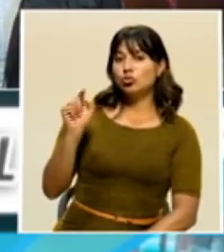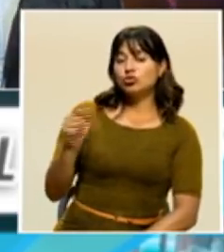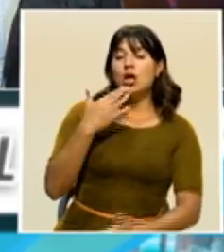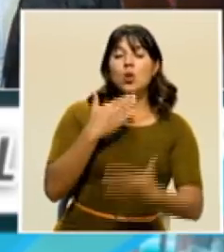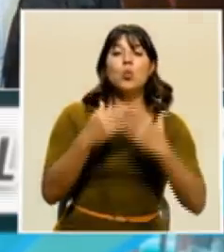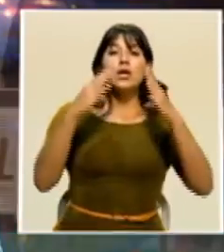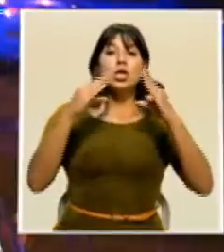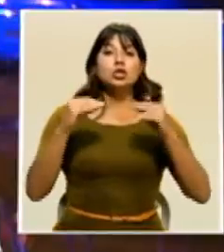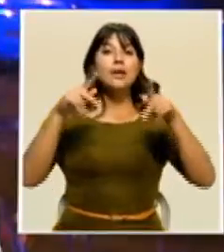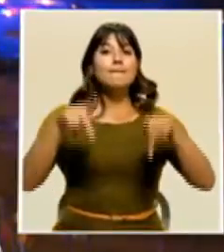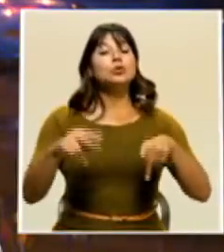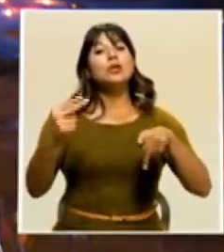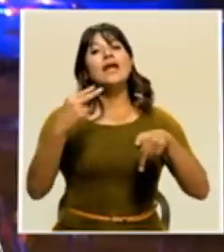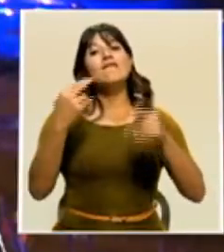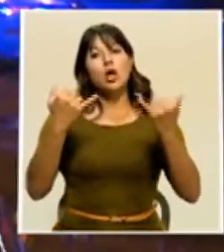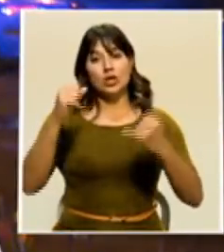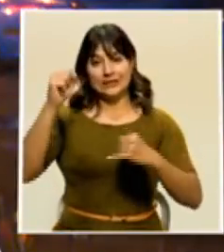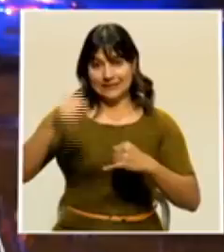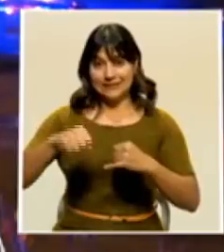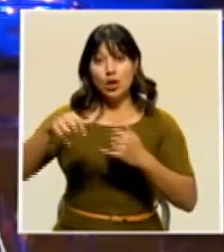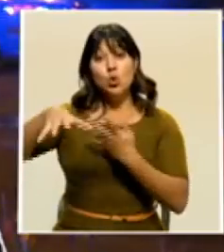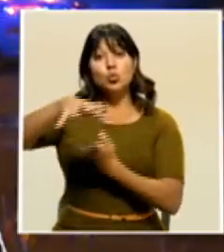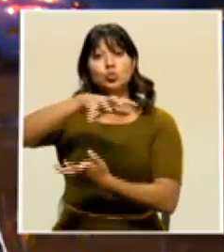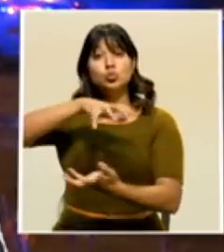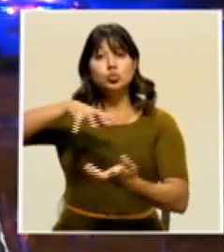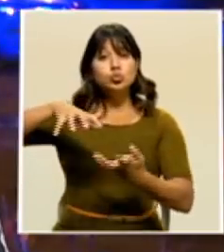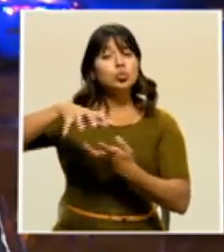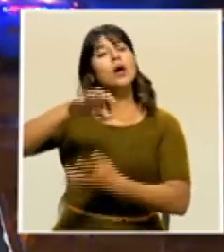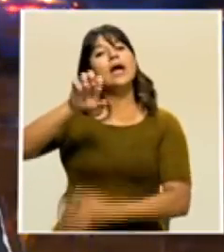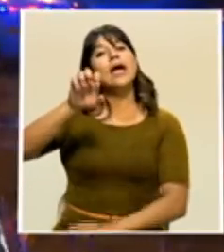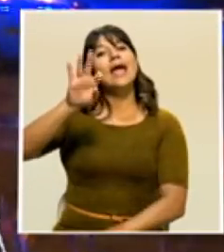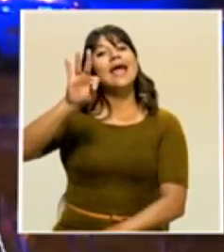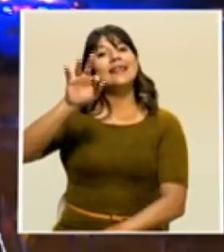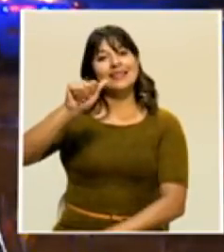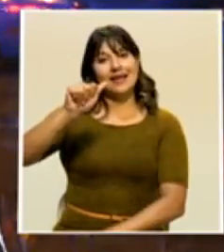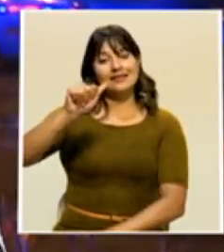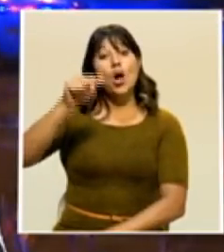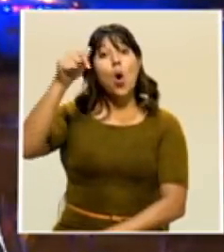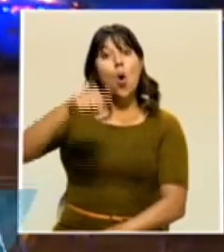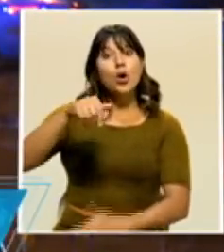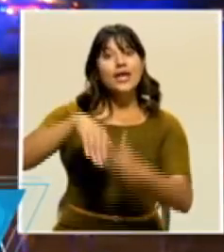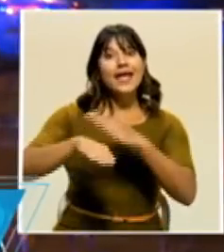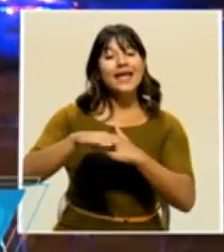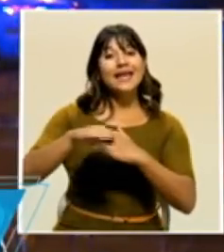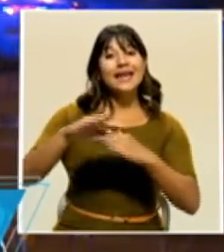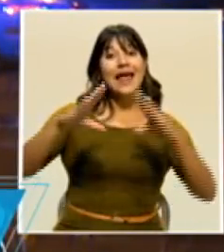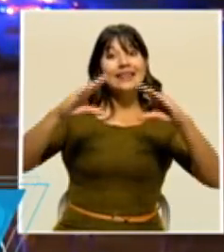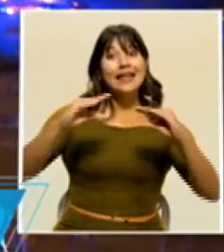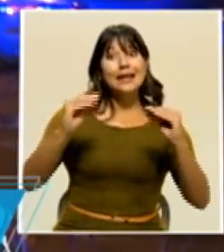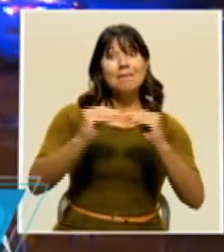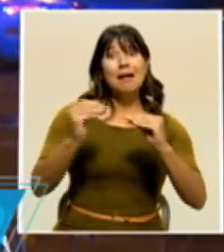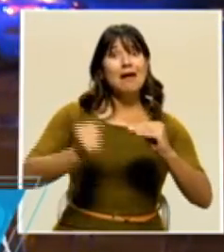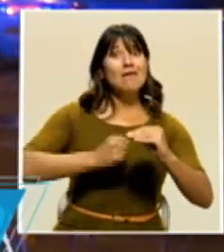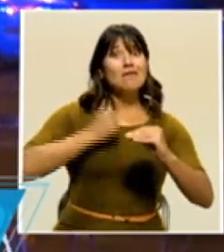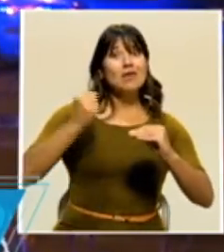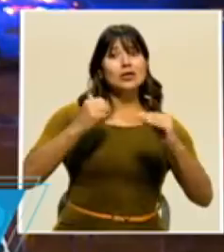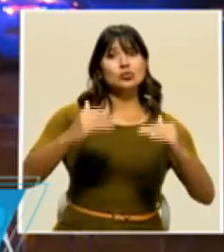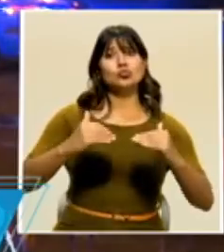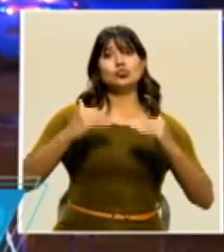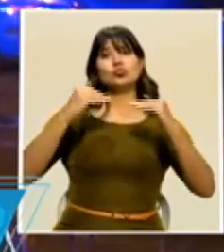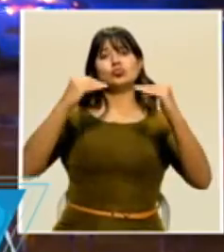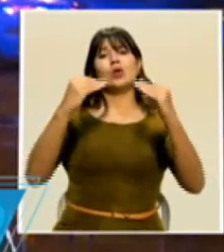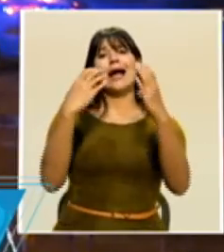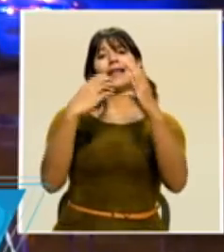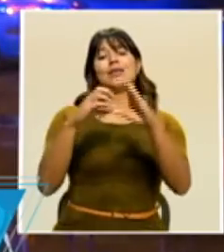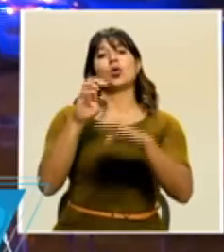es, tal y como usted lo dice, el huracán ETA se fortaleció esta tarde y se convirtió en huracán categoría 4. Se